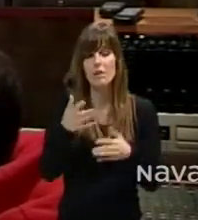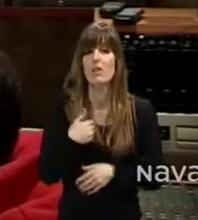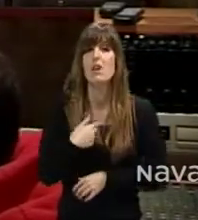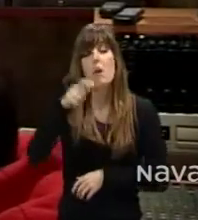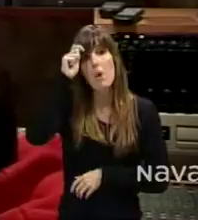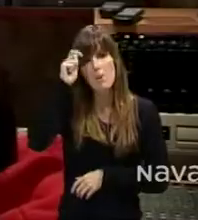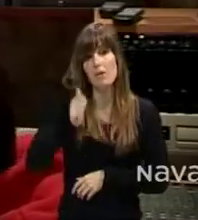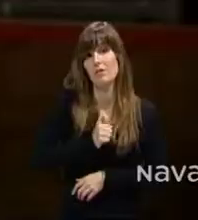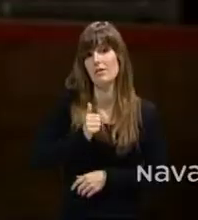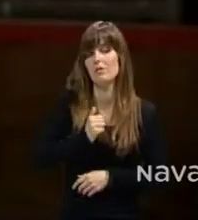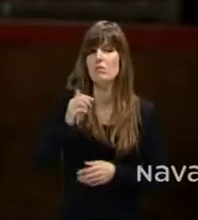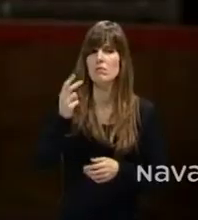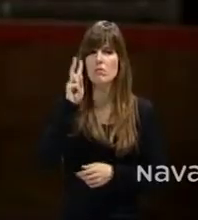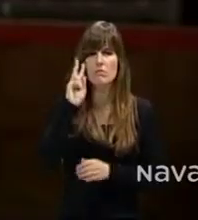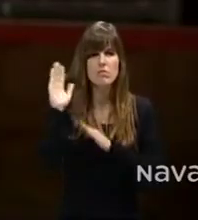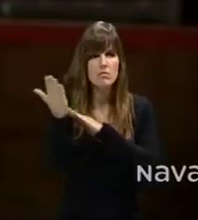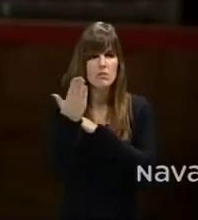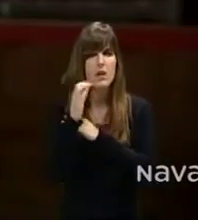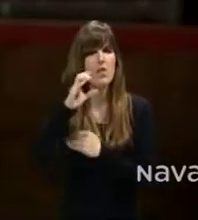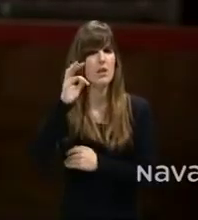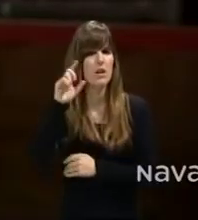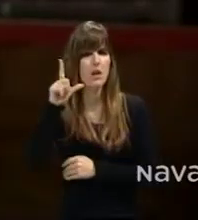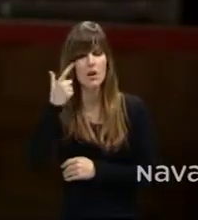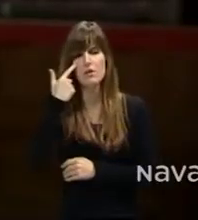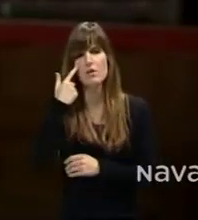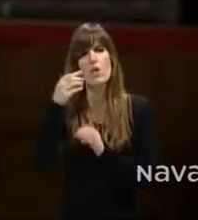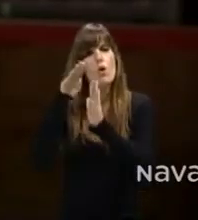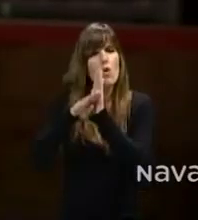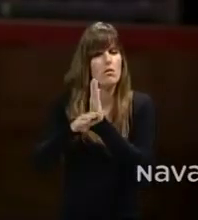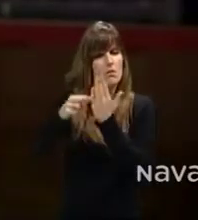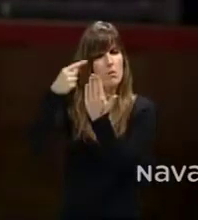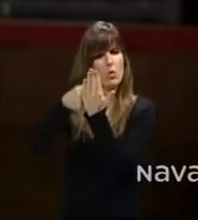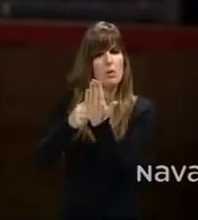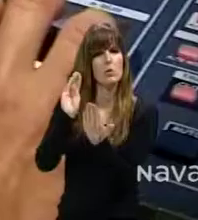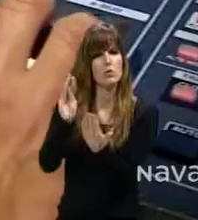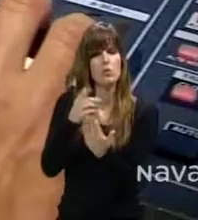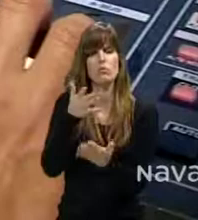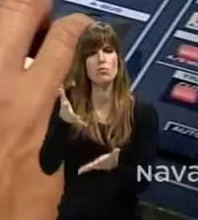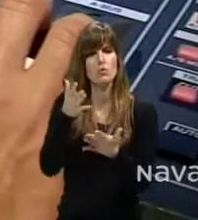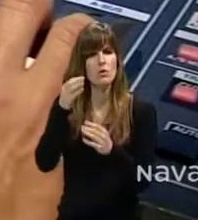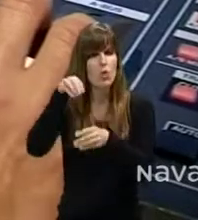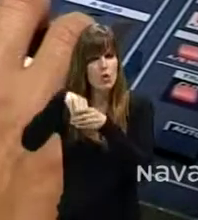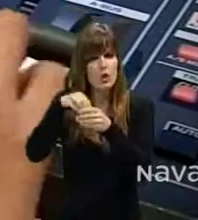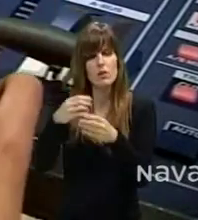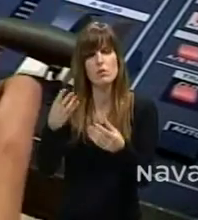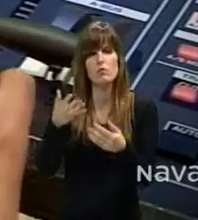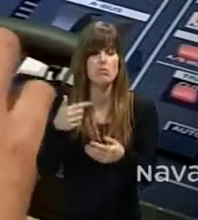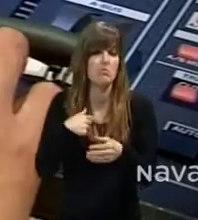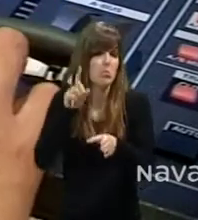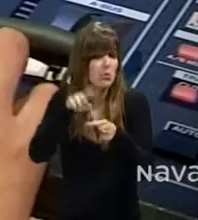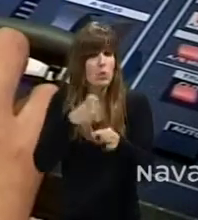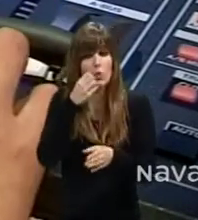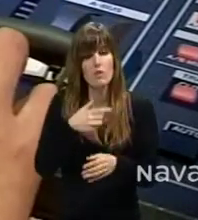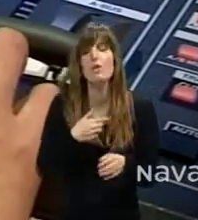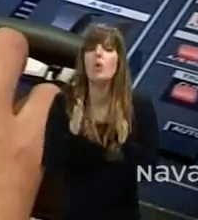ofrecía esta posibilidad a través de CTL y estudiar aquí me ha venido muy bien. Aquí a clase venimos